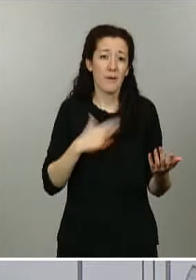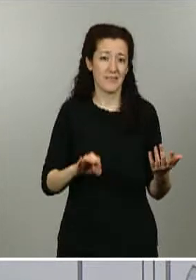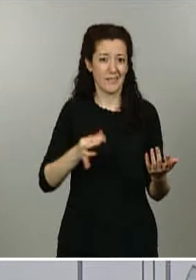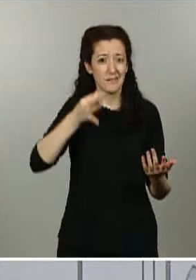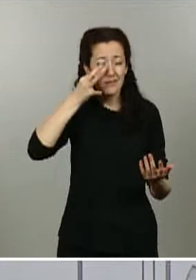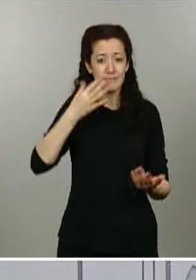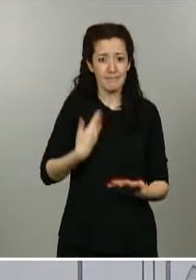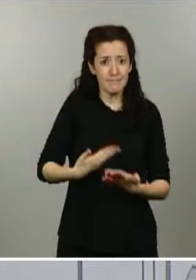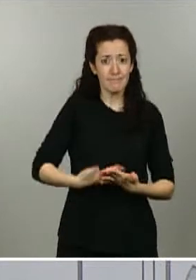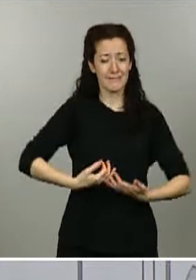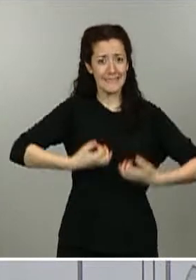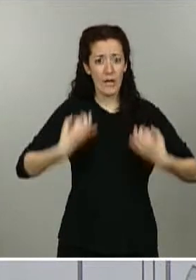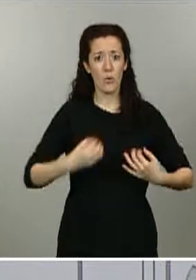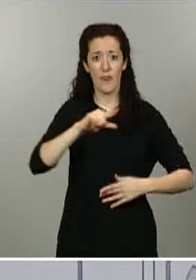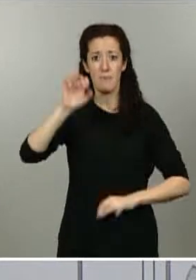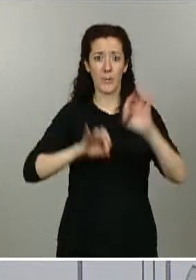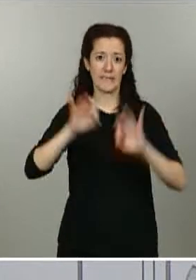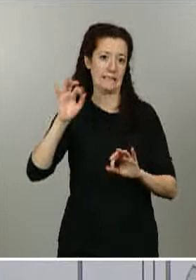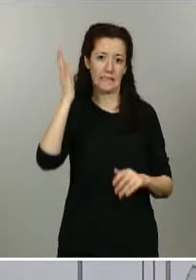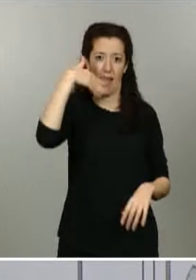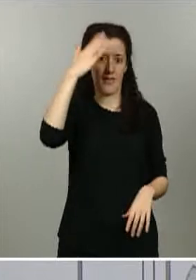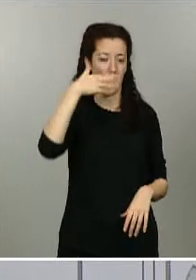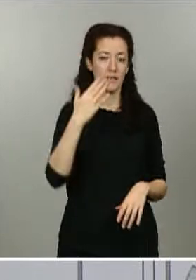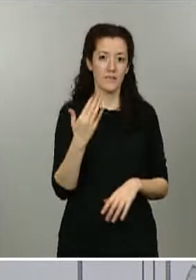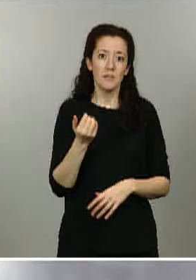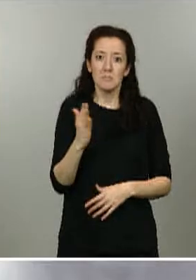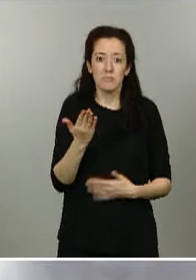hemos observado ningún repunte sustancial en ningún lugar.